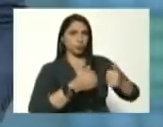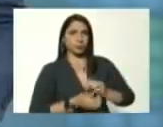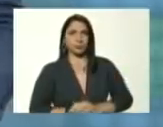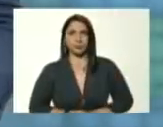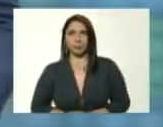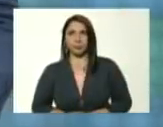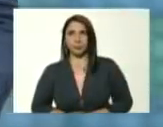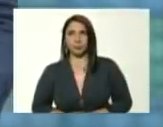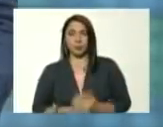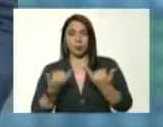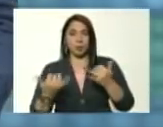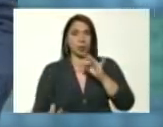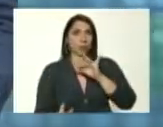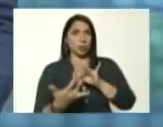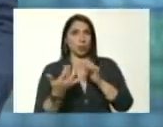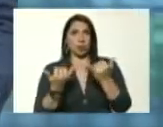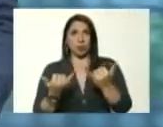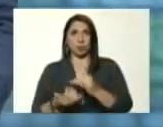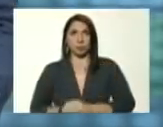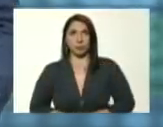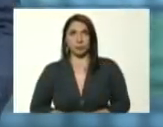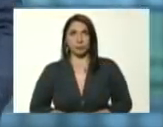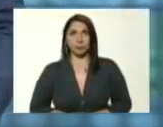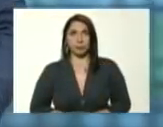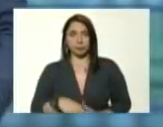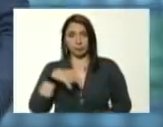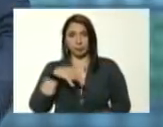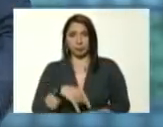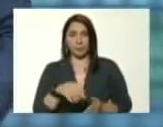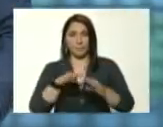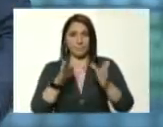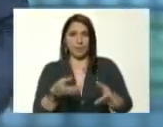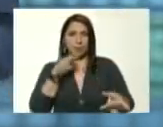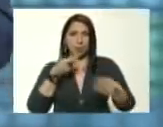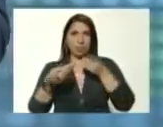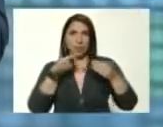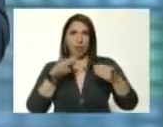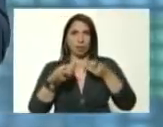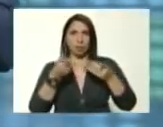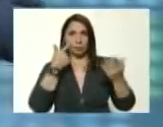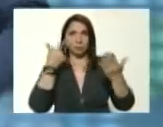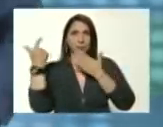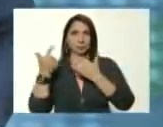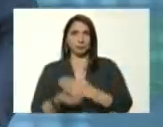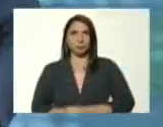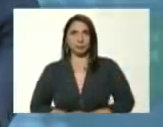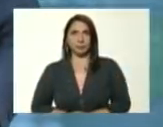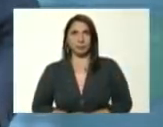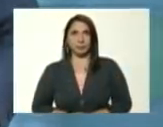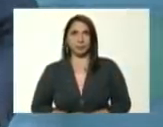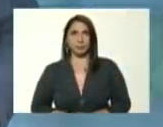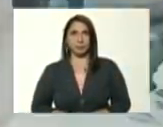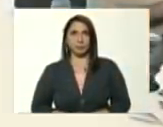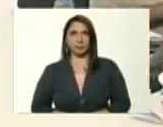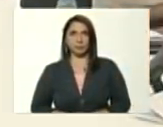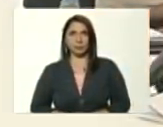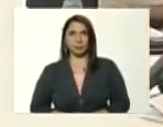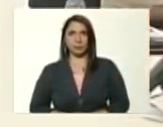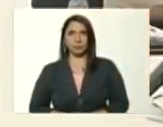ya esta hora nos trasladamos de inmediato a carabobo inicia la mesa de diálogo con sectores productivos amelia hernández nos informa